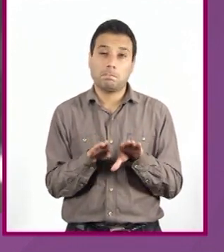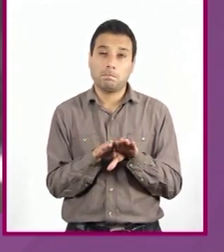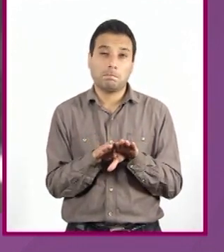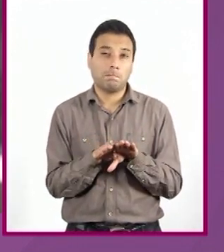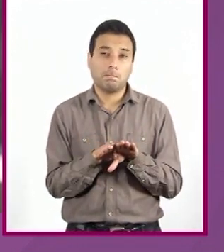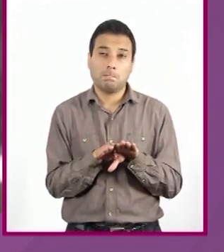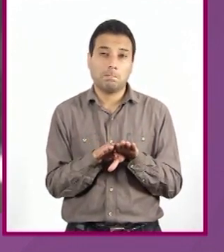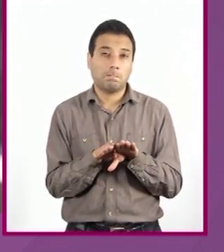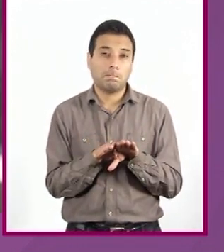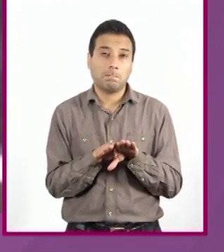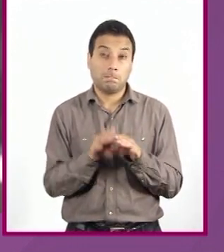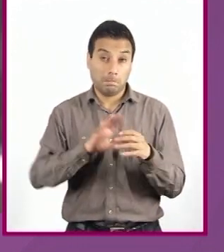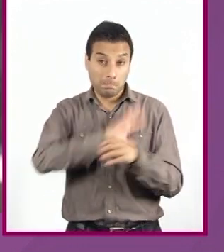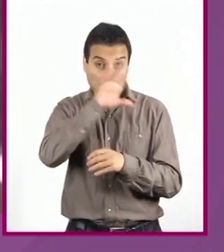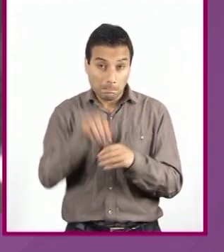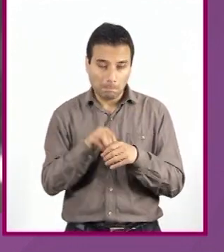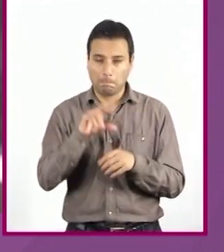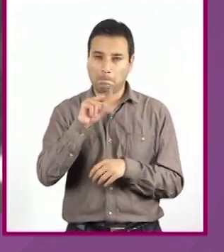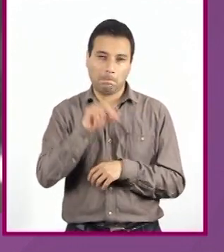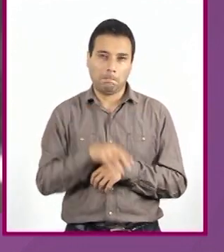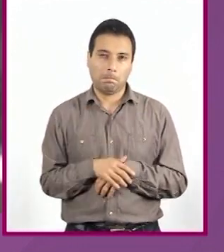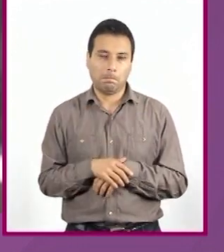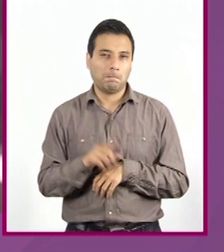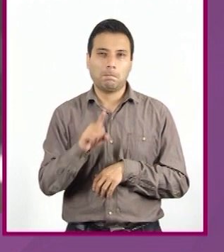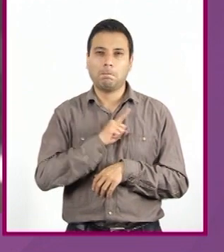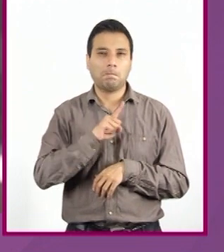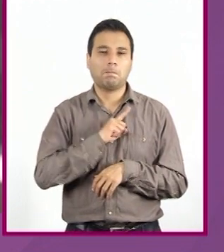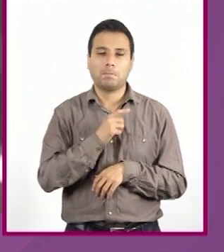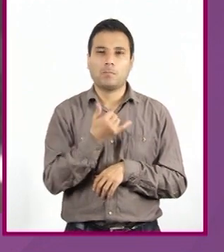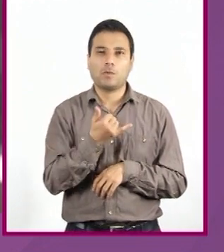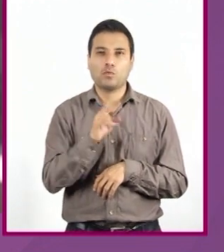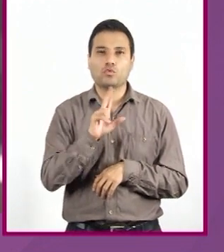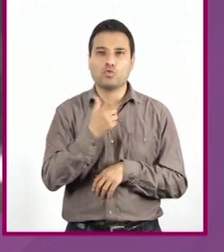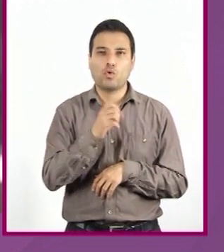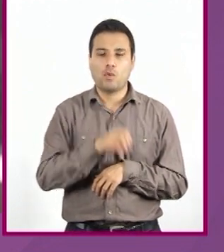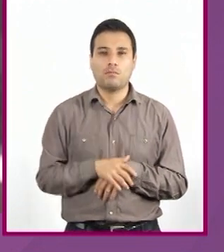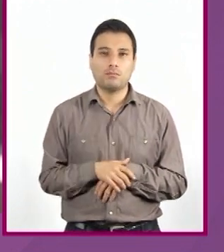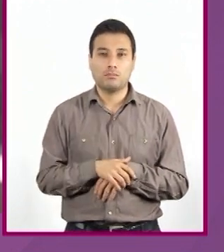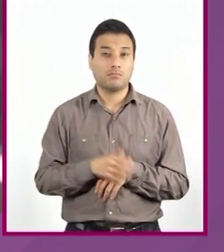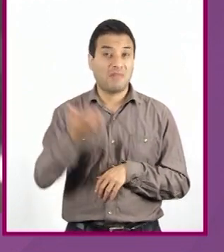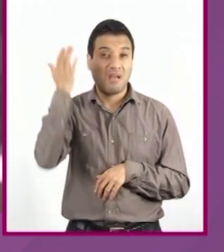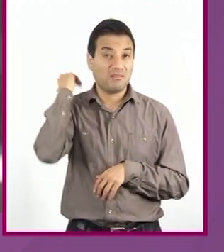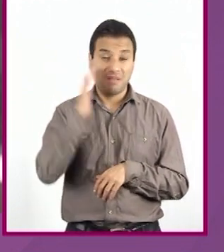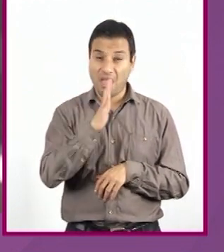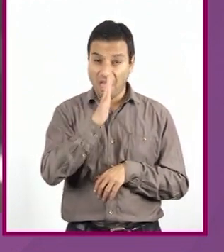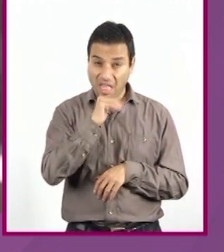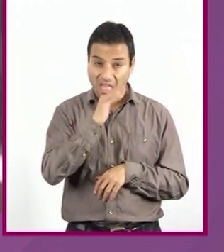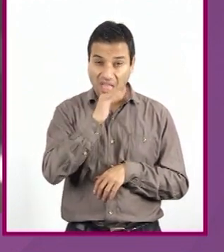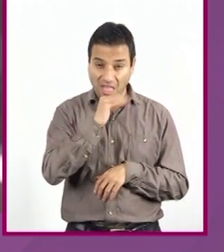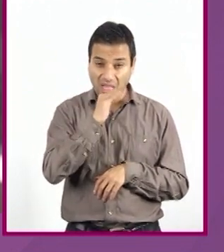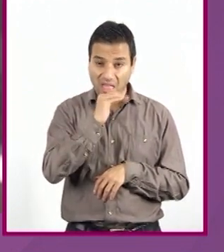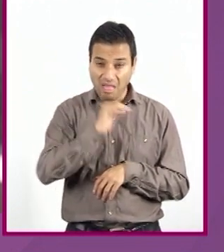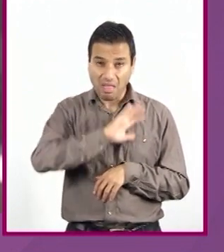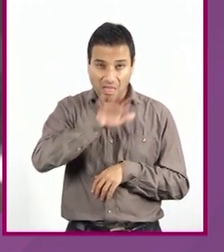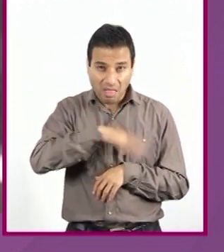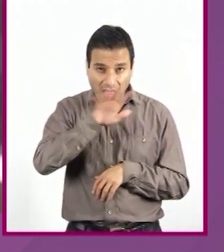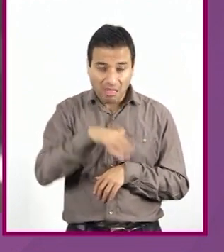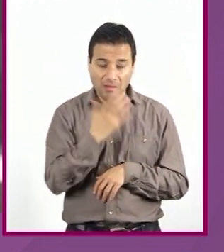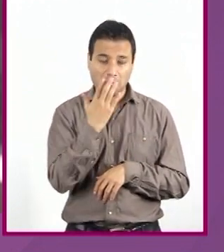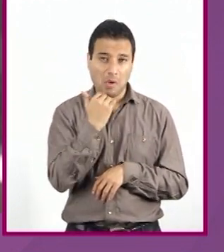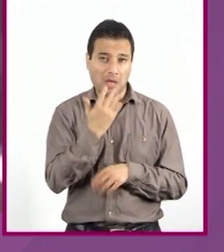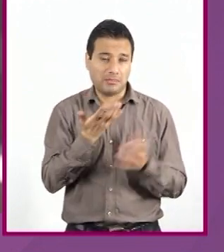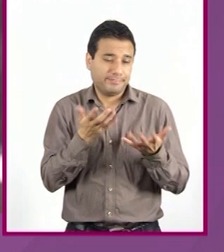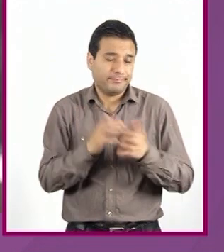nada más completas, digamos, lo único que salió fue el yugo. No había salido en toda la fase de recorrido ni de excavación.